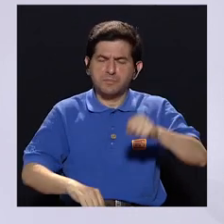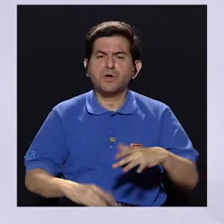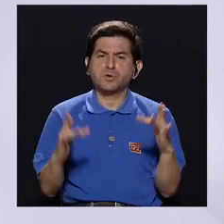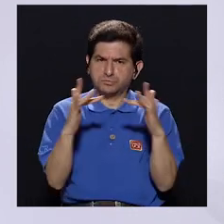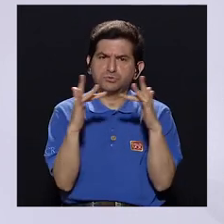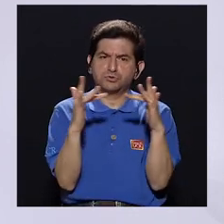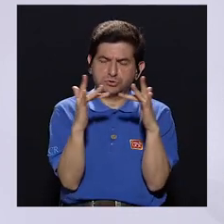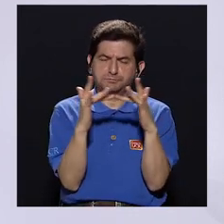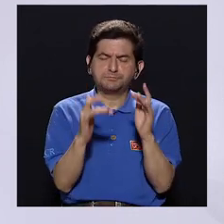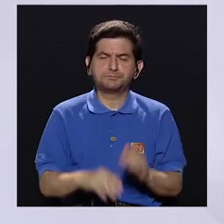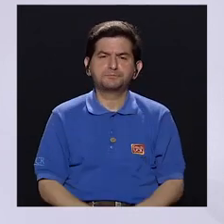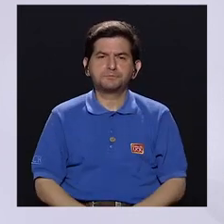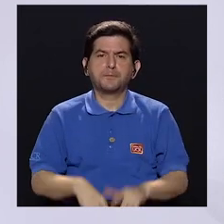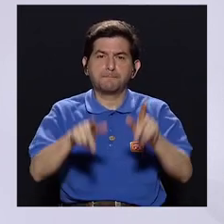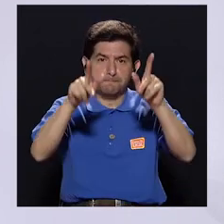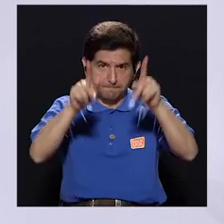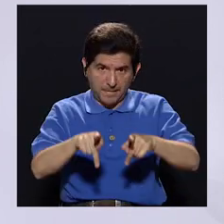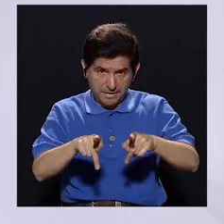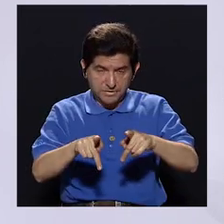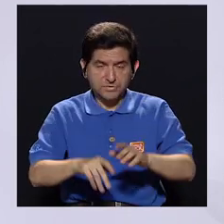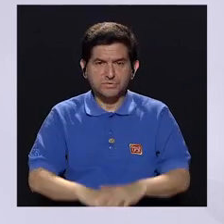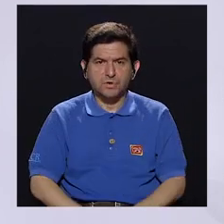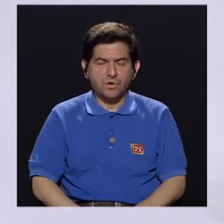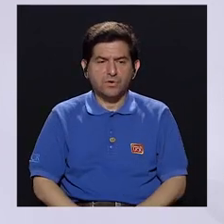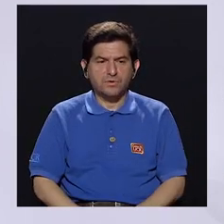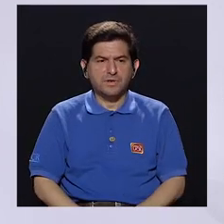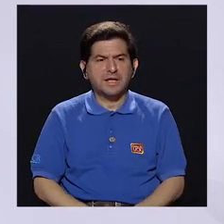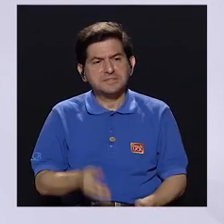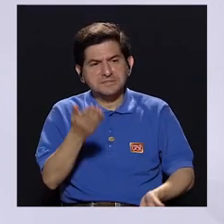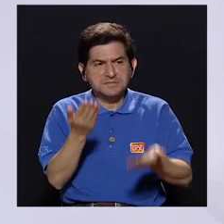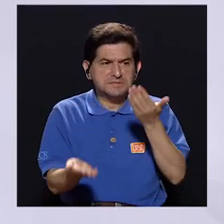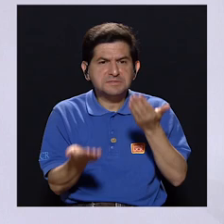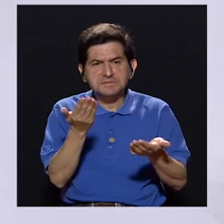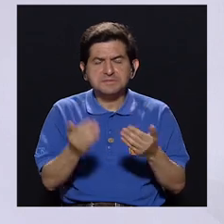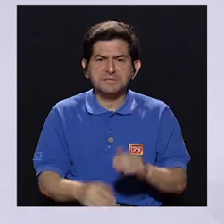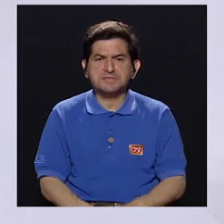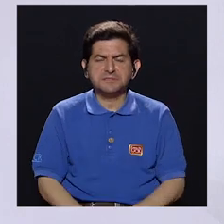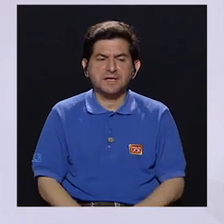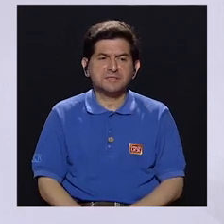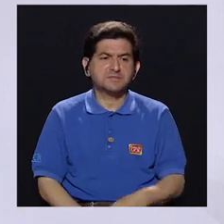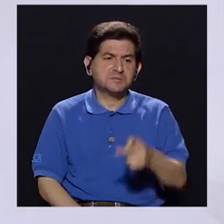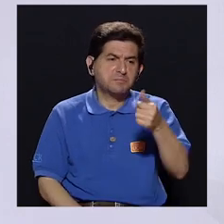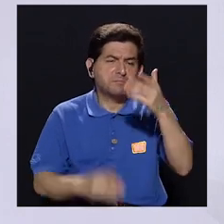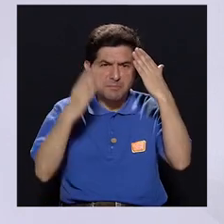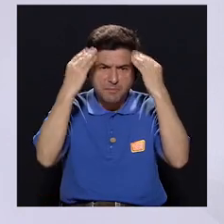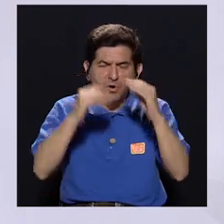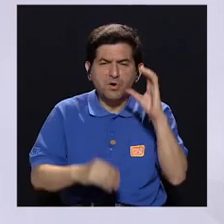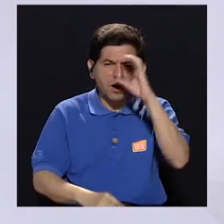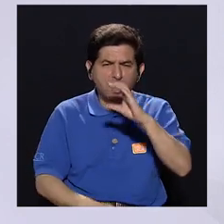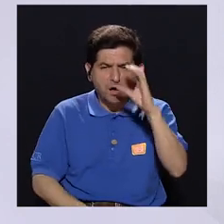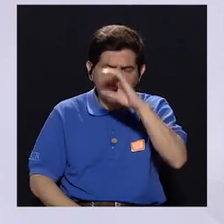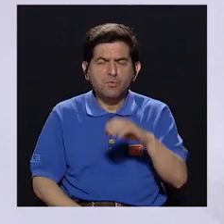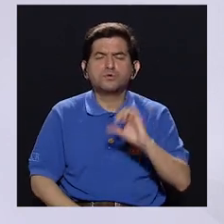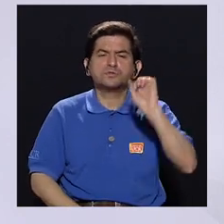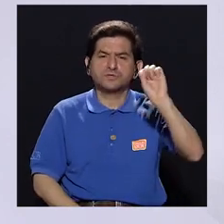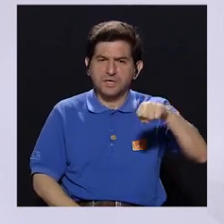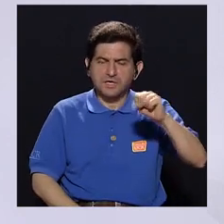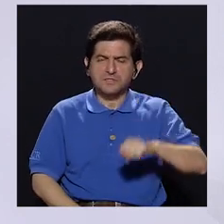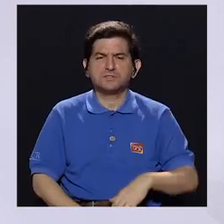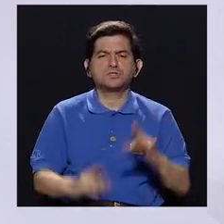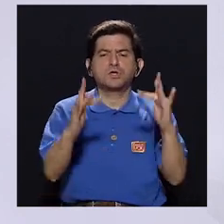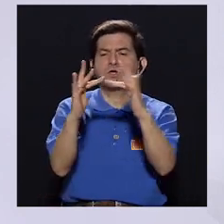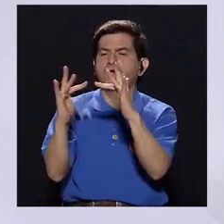hay contacto o sea la gente en ese sentido sí como hay escasez de información Busca muchísimo